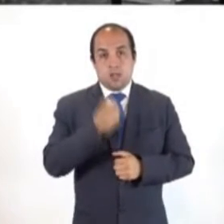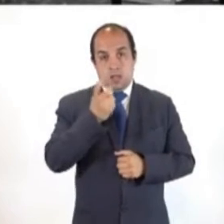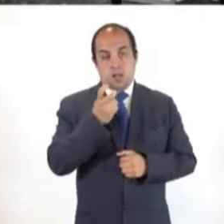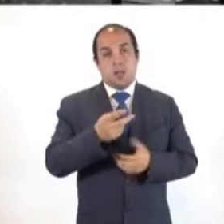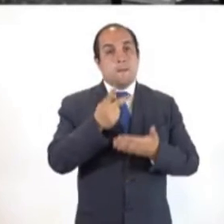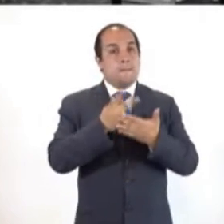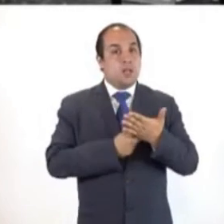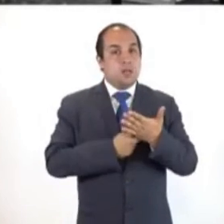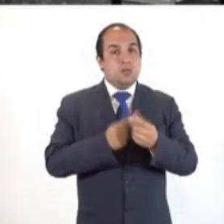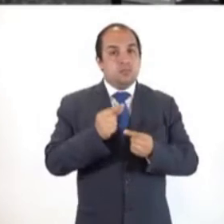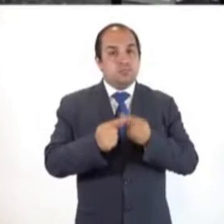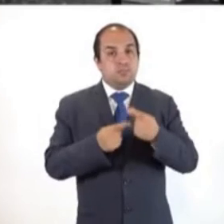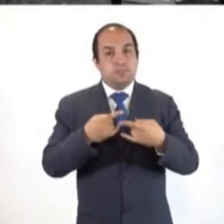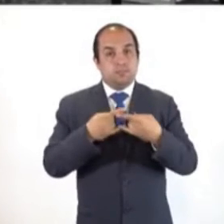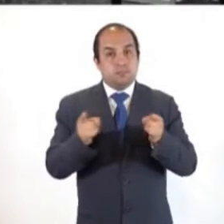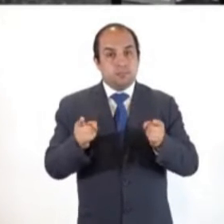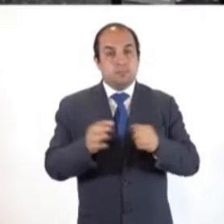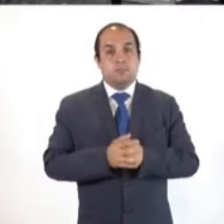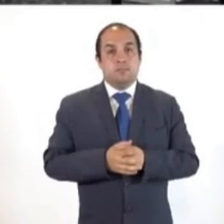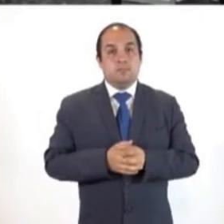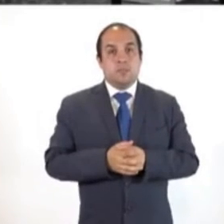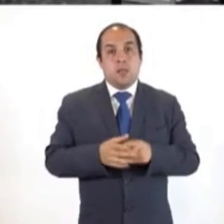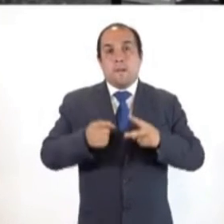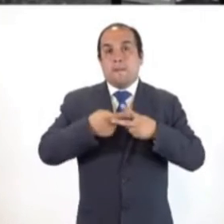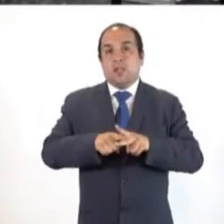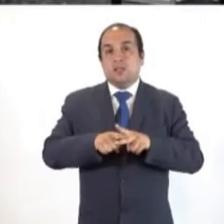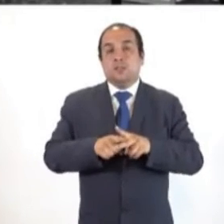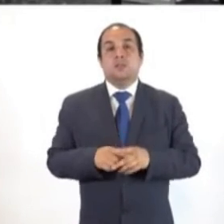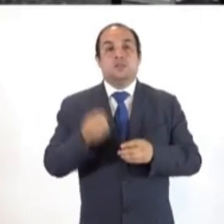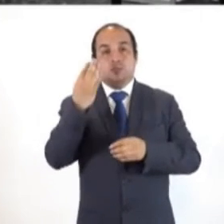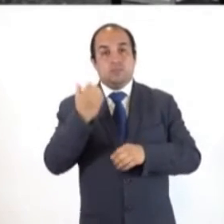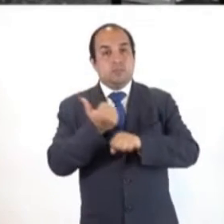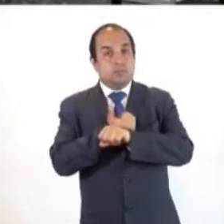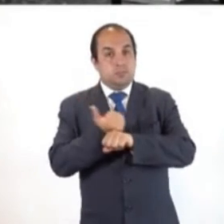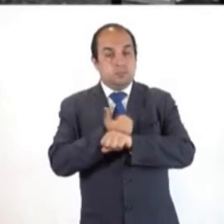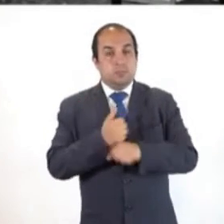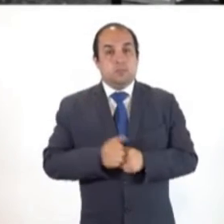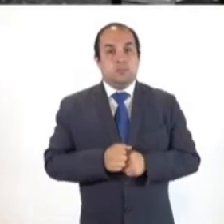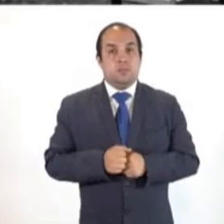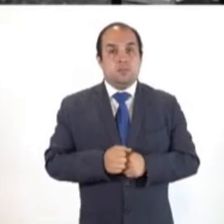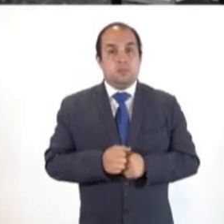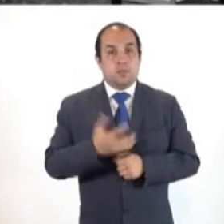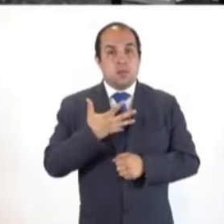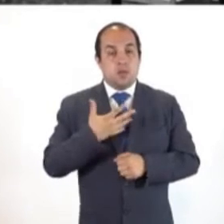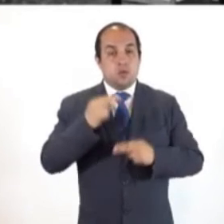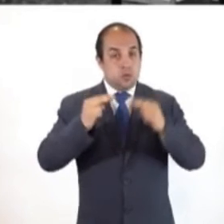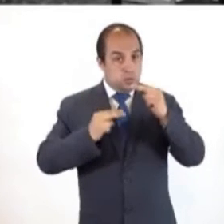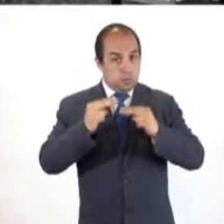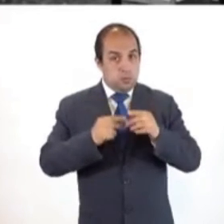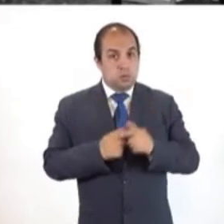es el plan gradual de reapertura de cara al inicio del semáforo amarillo, sujeto, por supuesto, a que los indicadores se